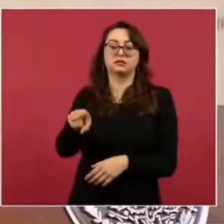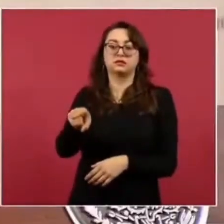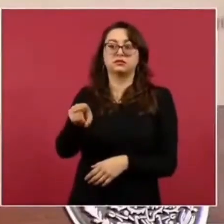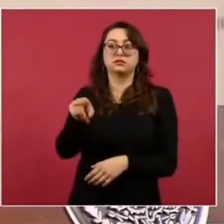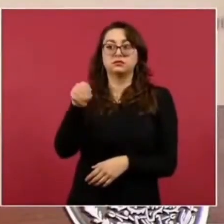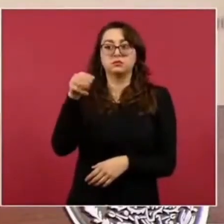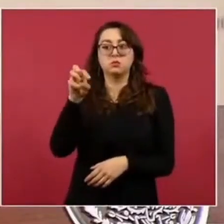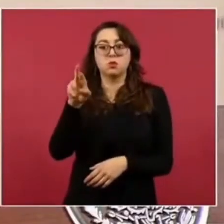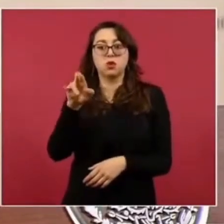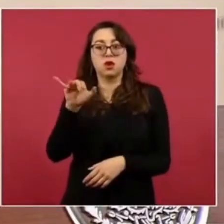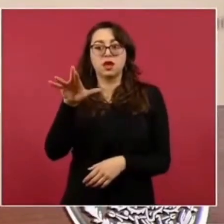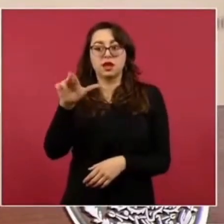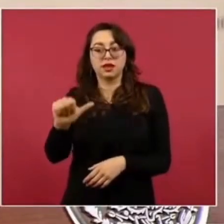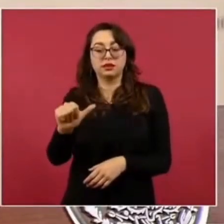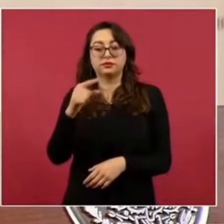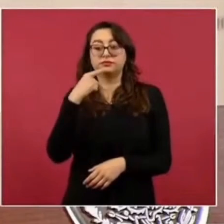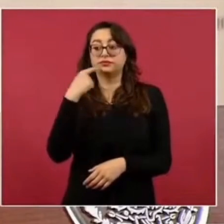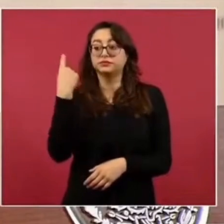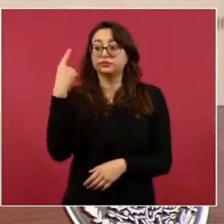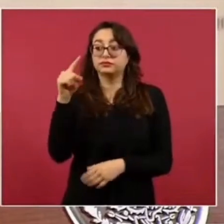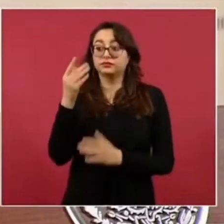los cargos a Moreira